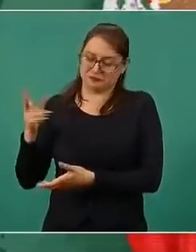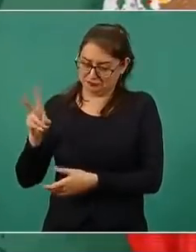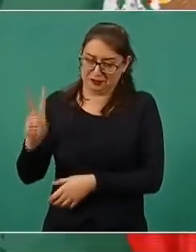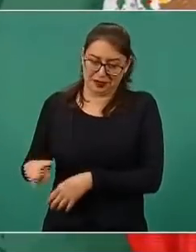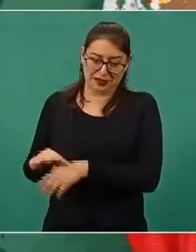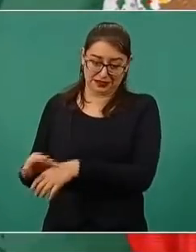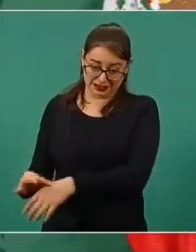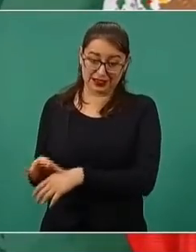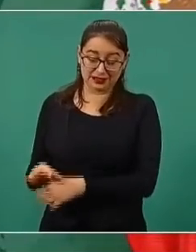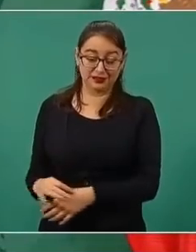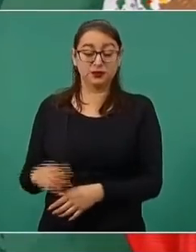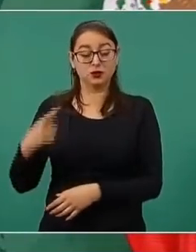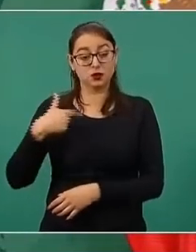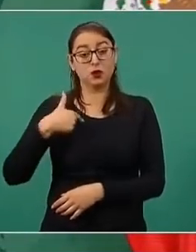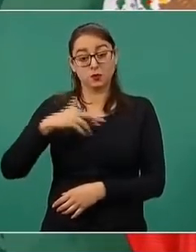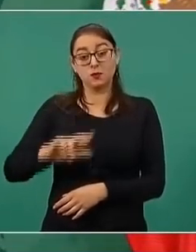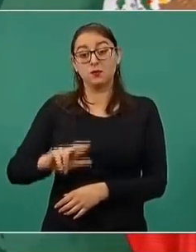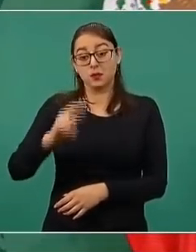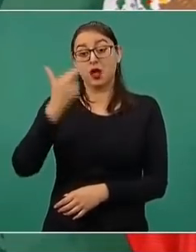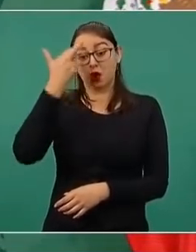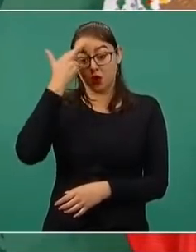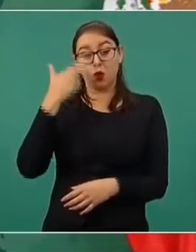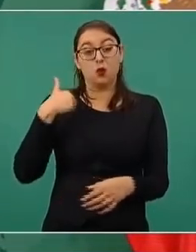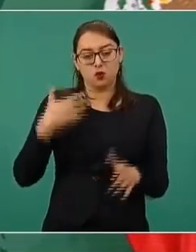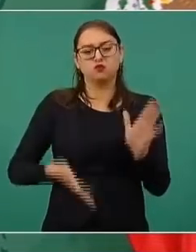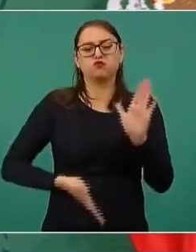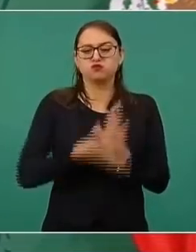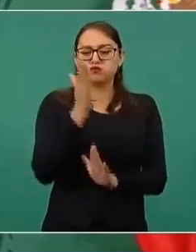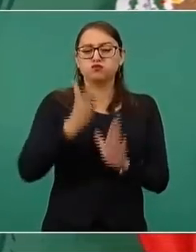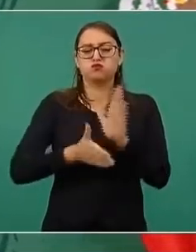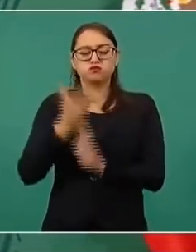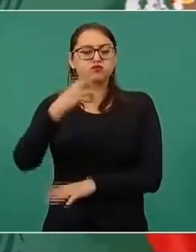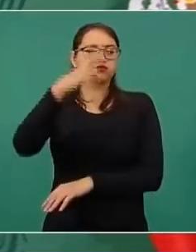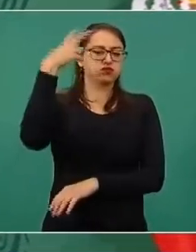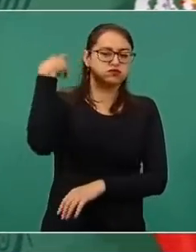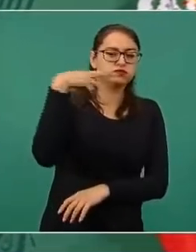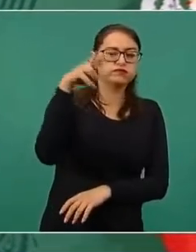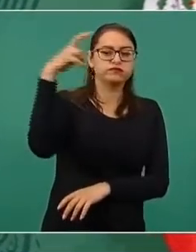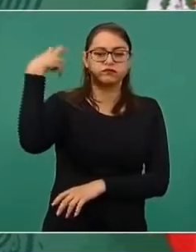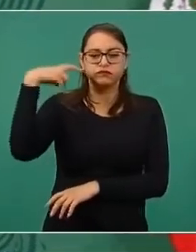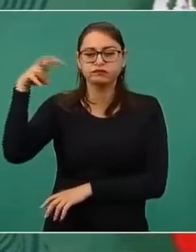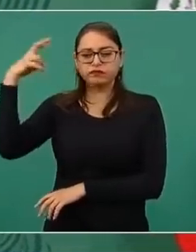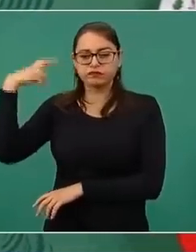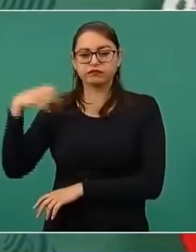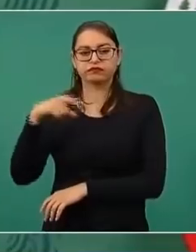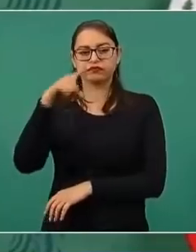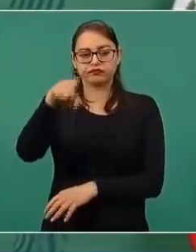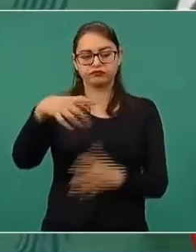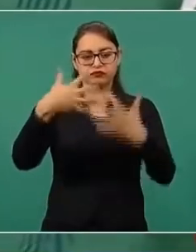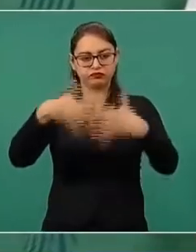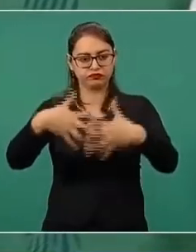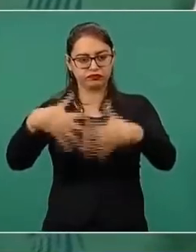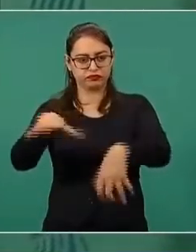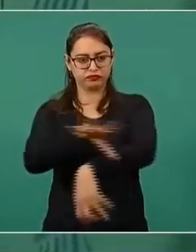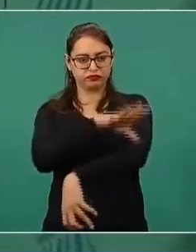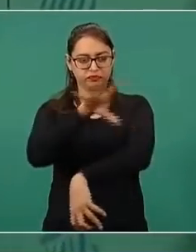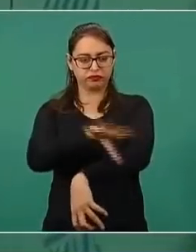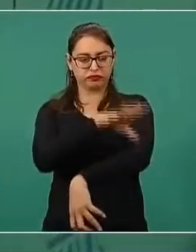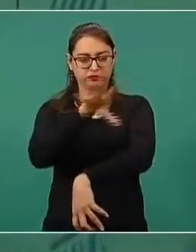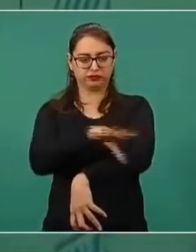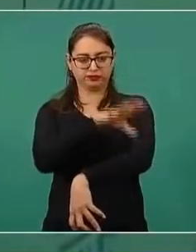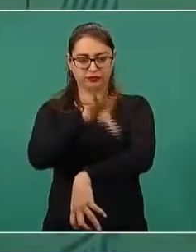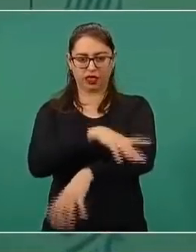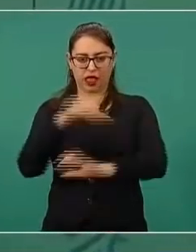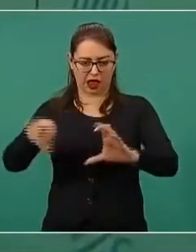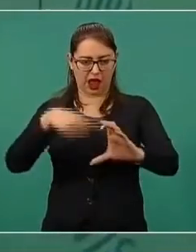a giras, no se me va a olvidar que iba yo a ver una hidroeléctrica, la de Chicoacén,